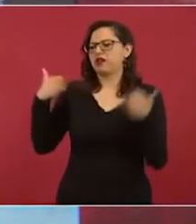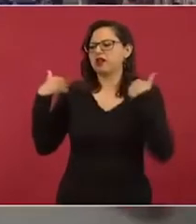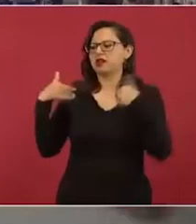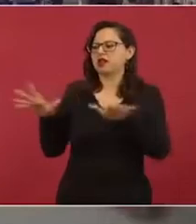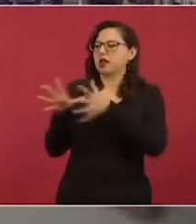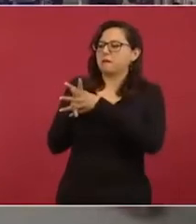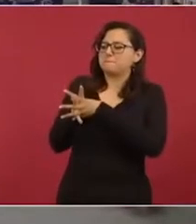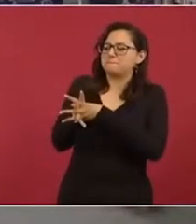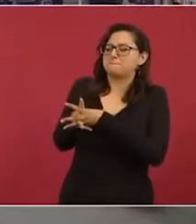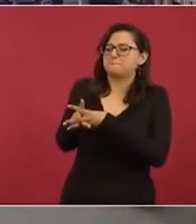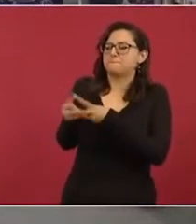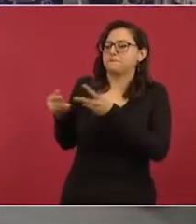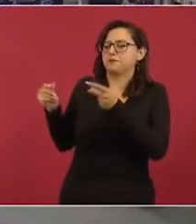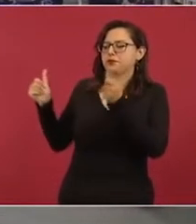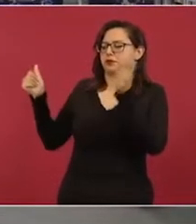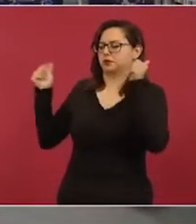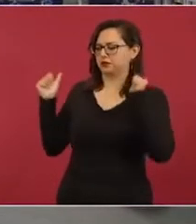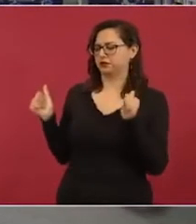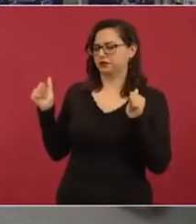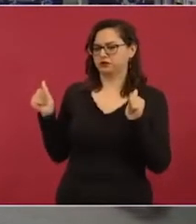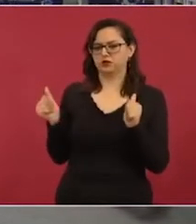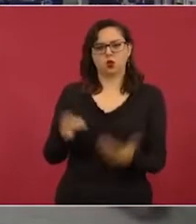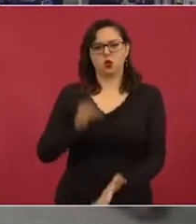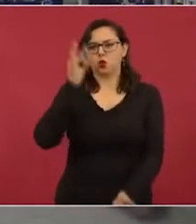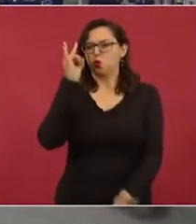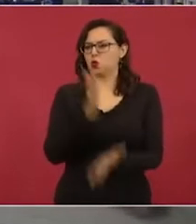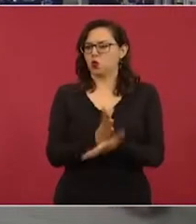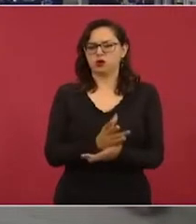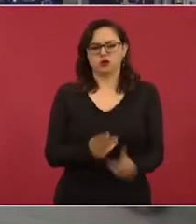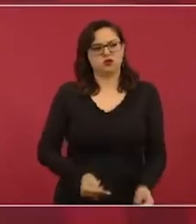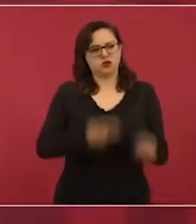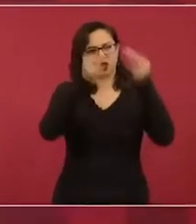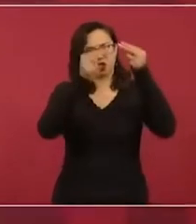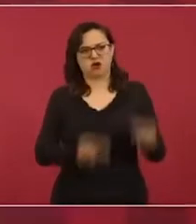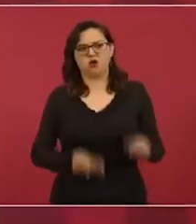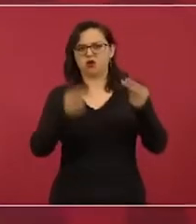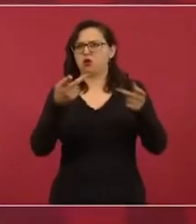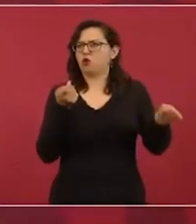y que todo lo tiene que resolver el mercado. No,